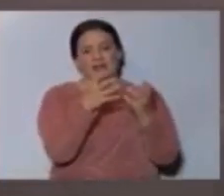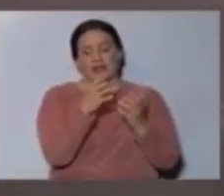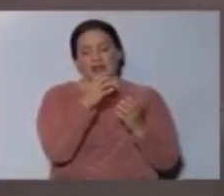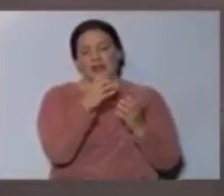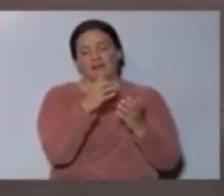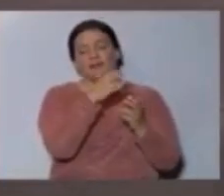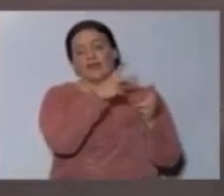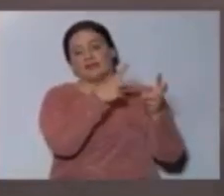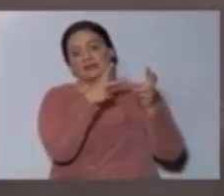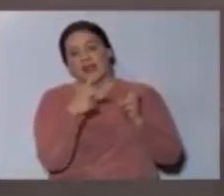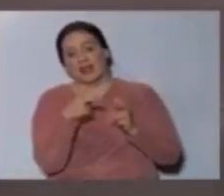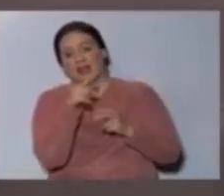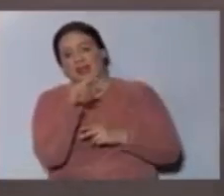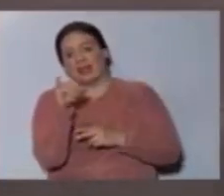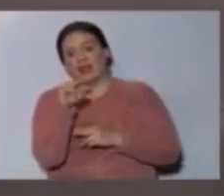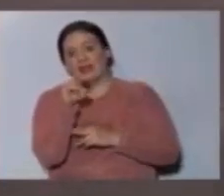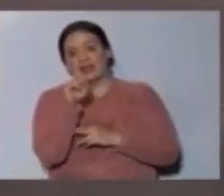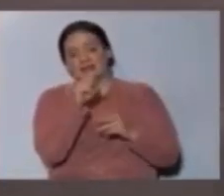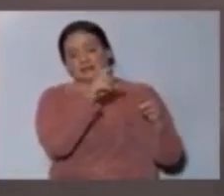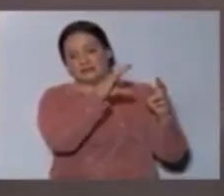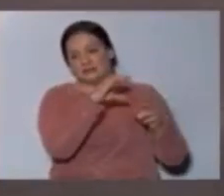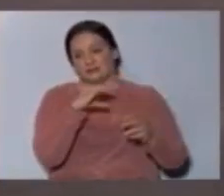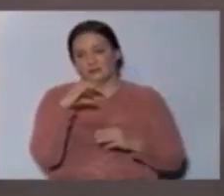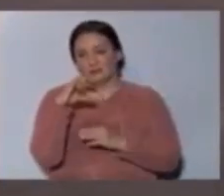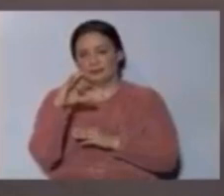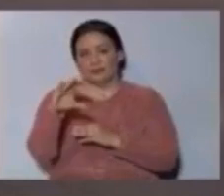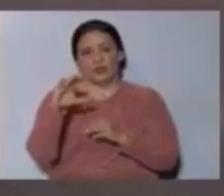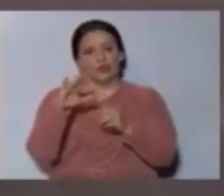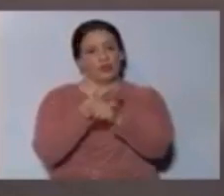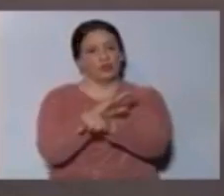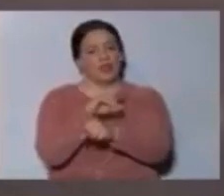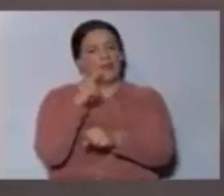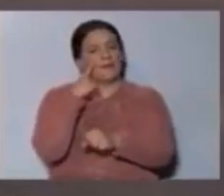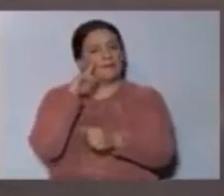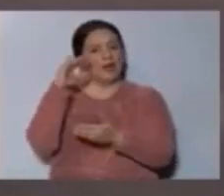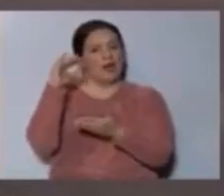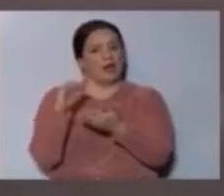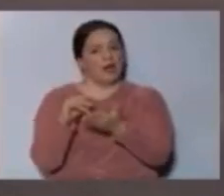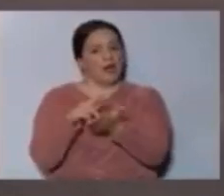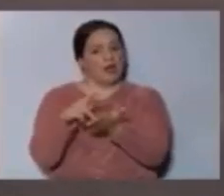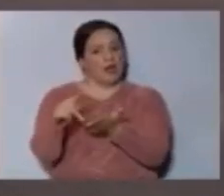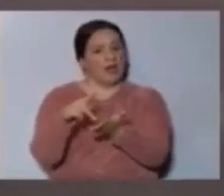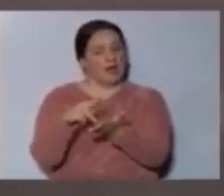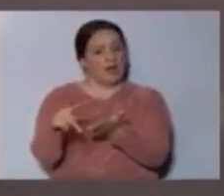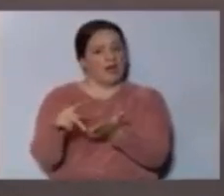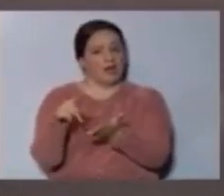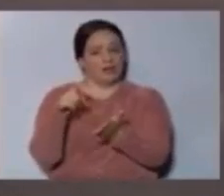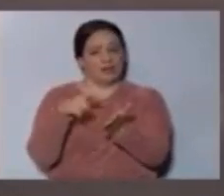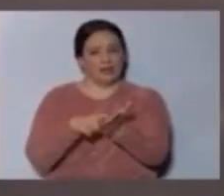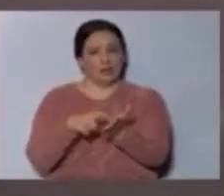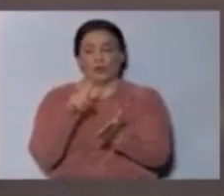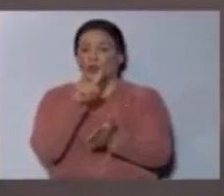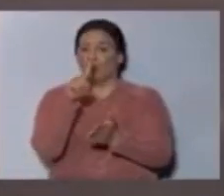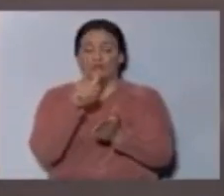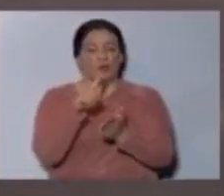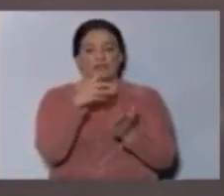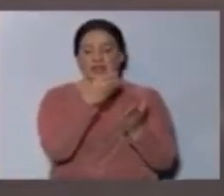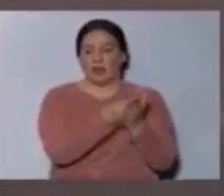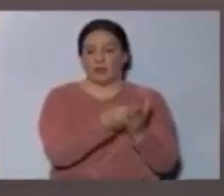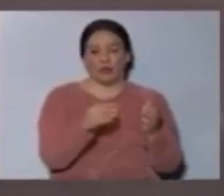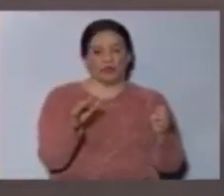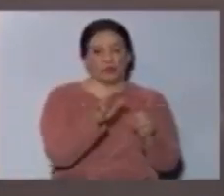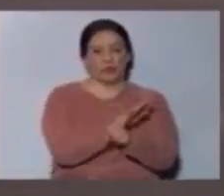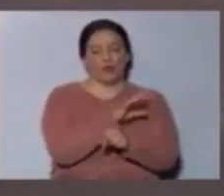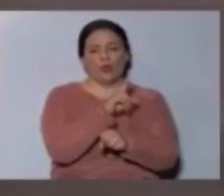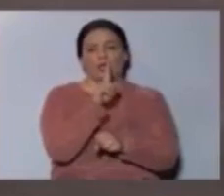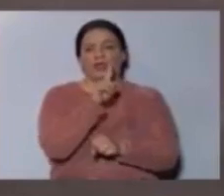o extraer del INS se dirijan en su totalidad a mitigar esta deuda. No es el monto total y